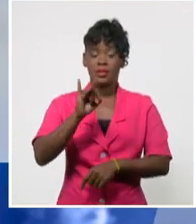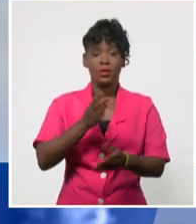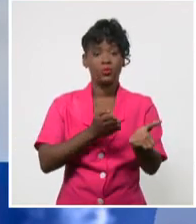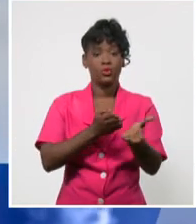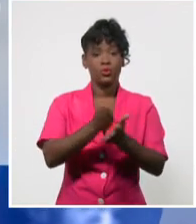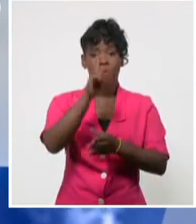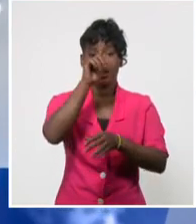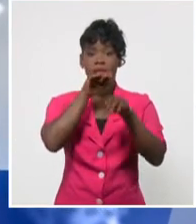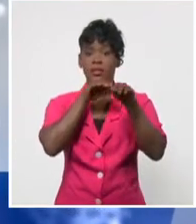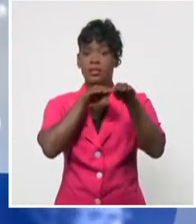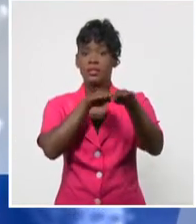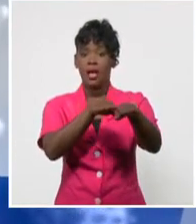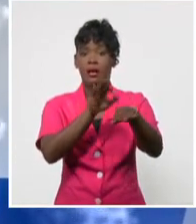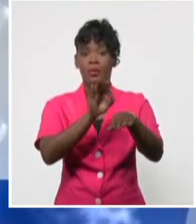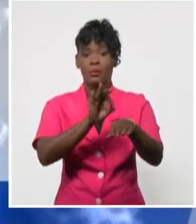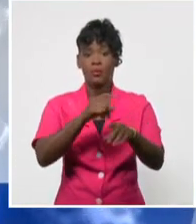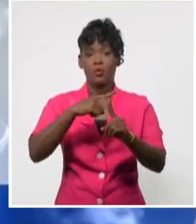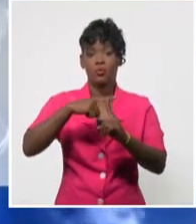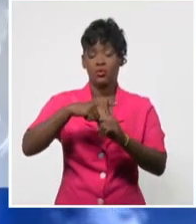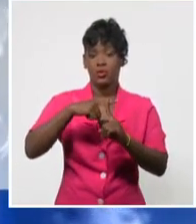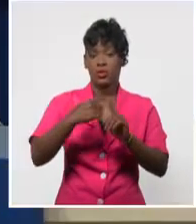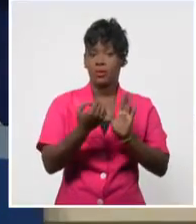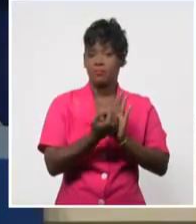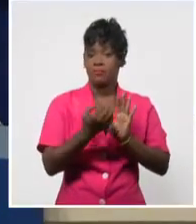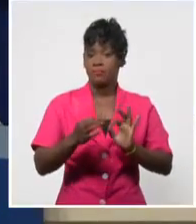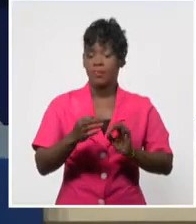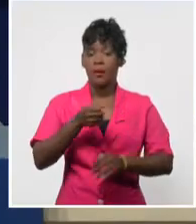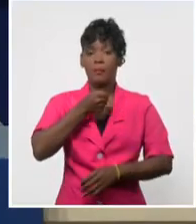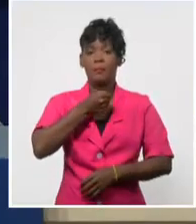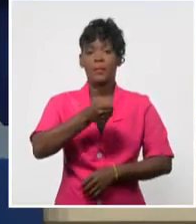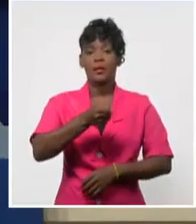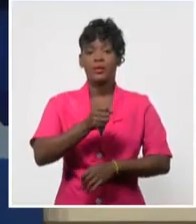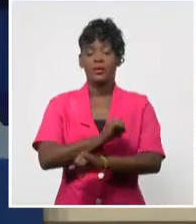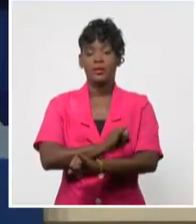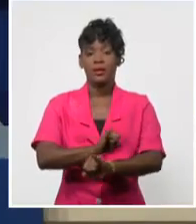ingresados como casos confirmados. Dayana Natasha Romero, Sistema Informativo de la Televisión.